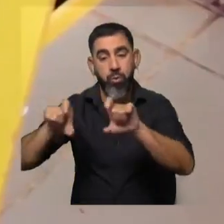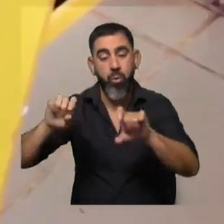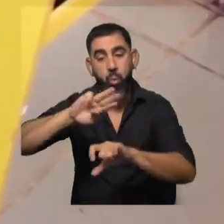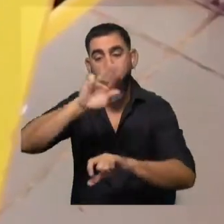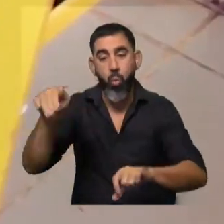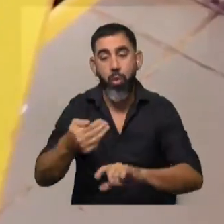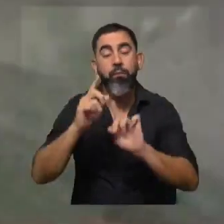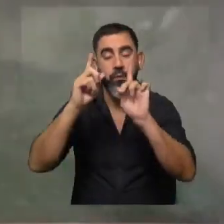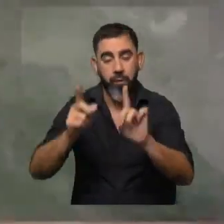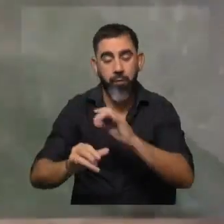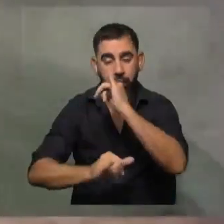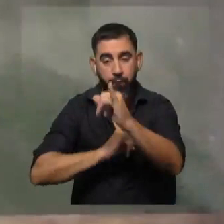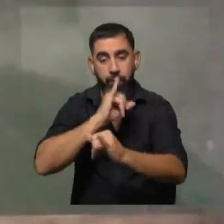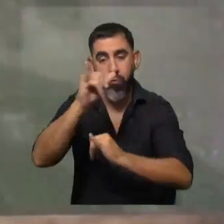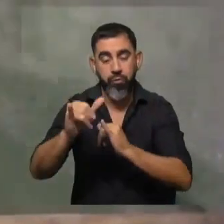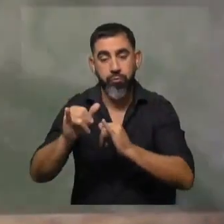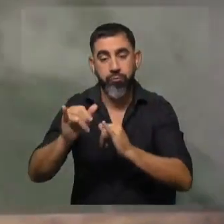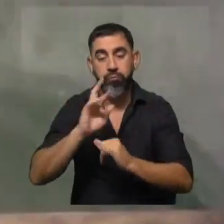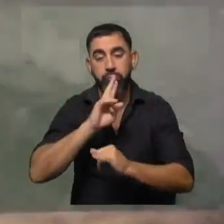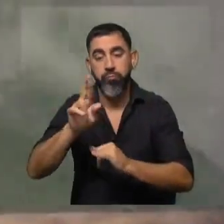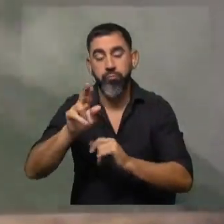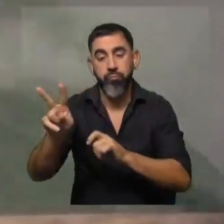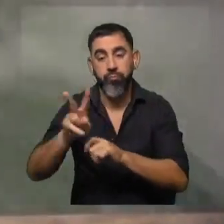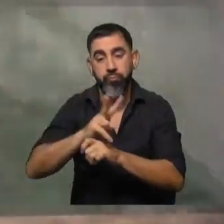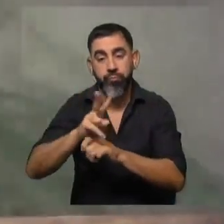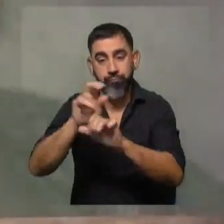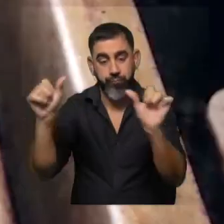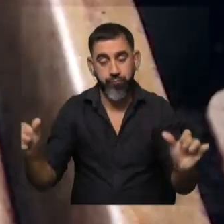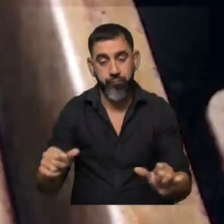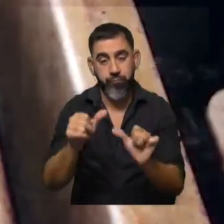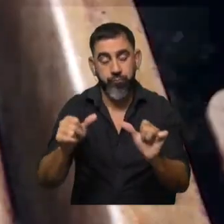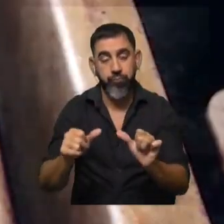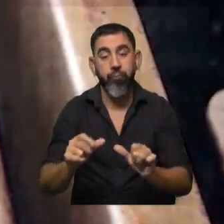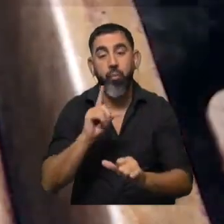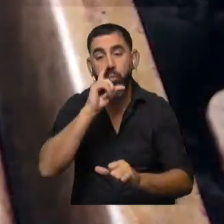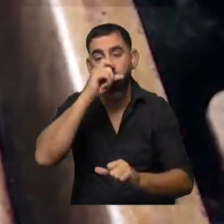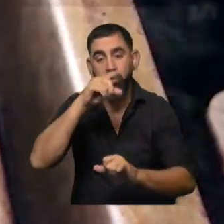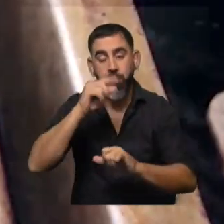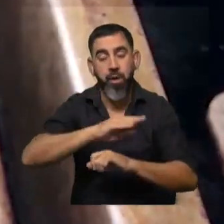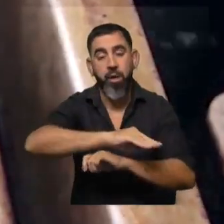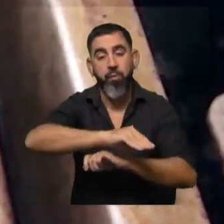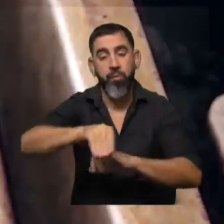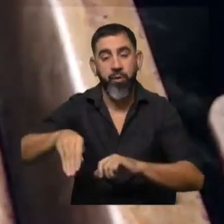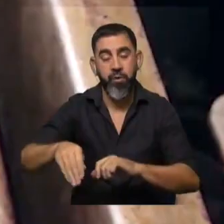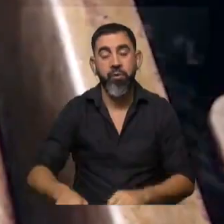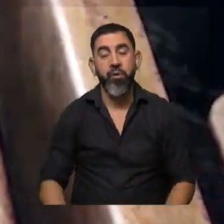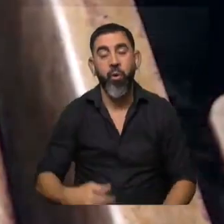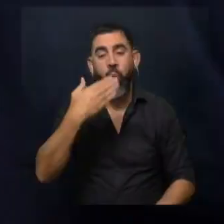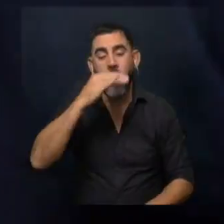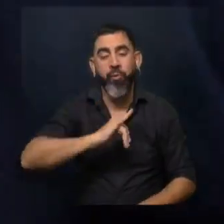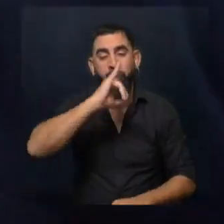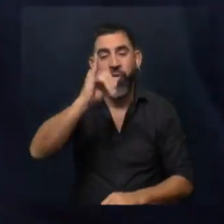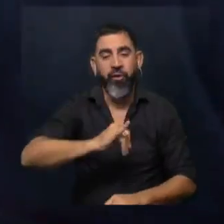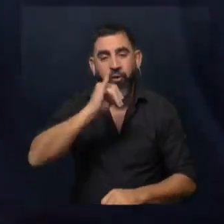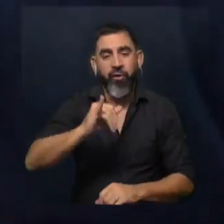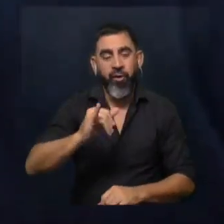y Agua, encontramos los resultados de los monitoreos realizados por este organismo en Montevideo y área metropolitana. El último informe